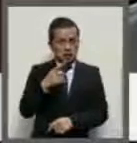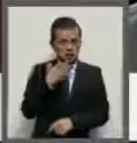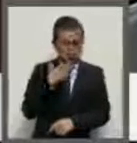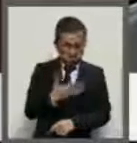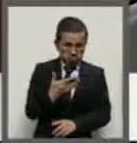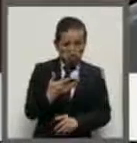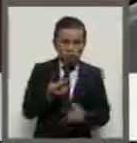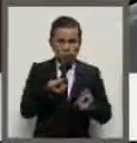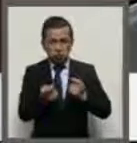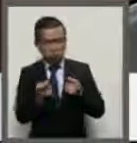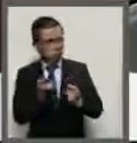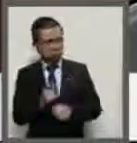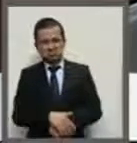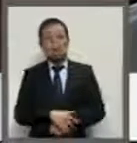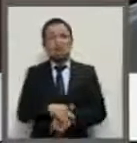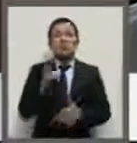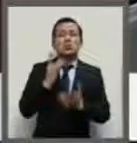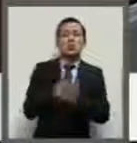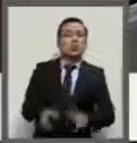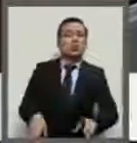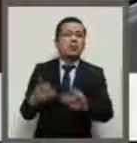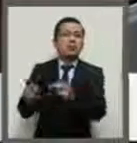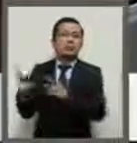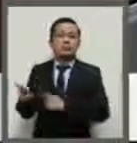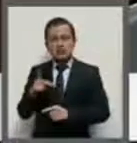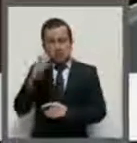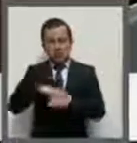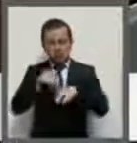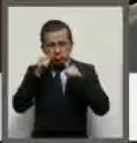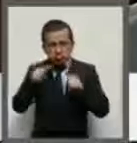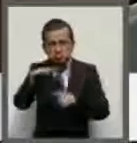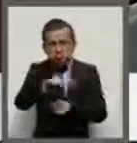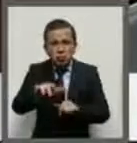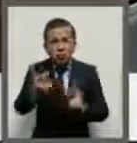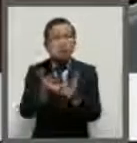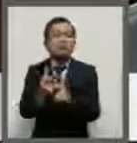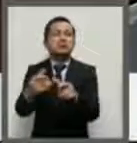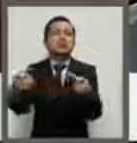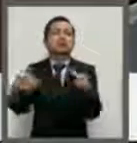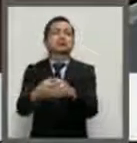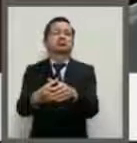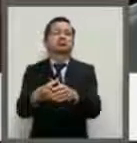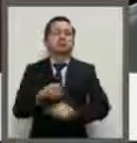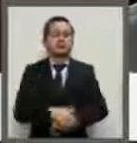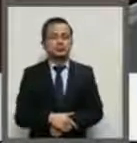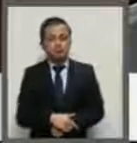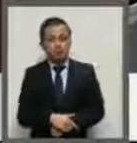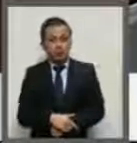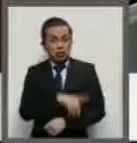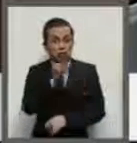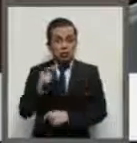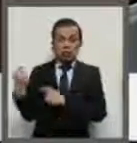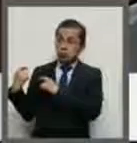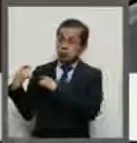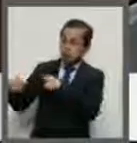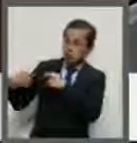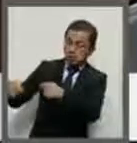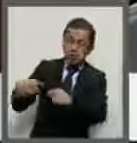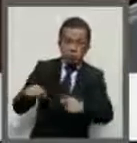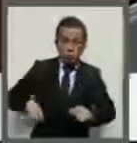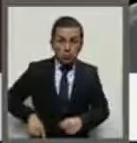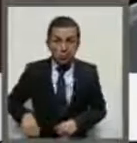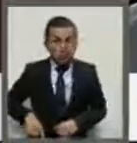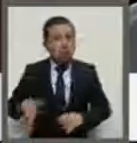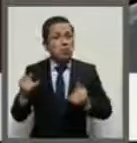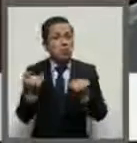mercado y beneficiando a una élite oligopólica. Los gobiernos siguientes no fueron distintos. Todos